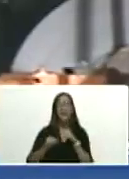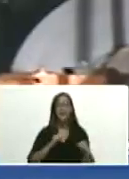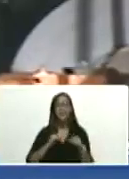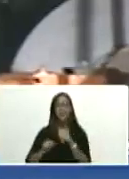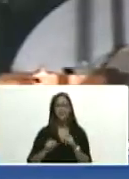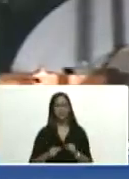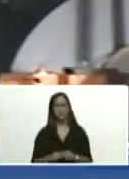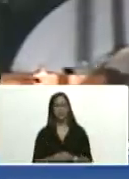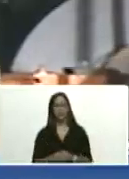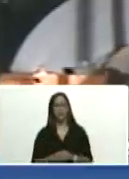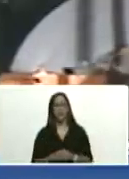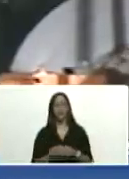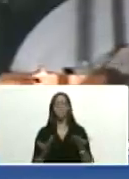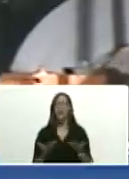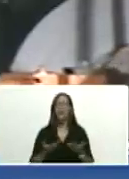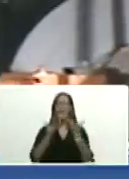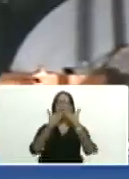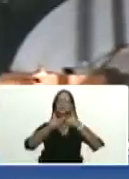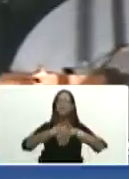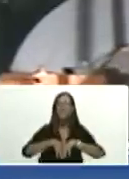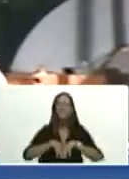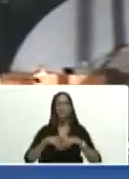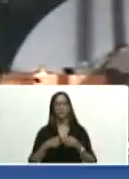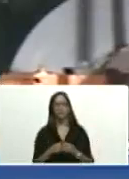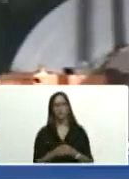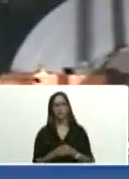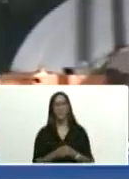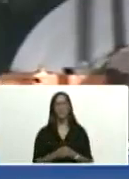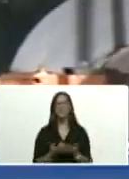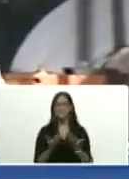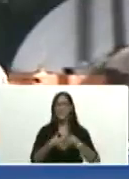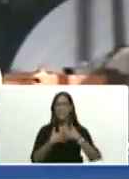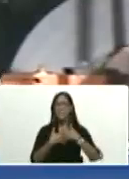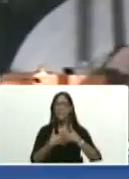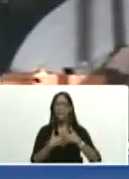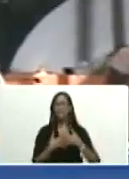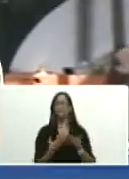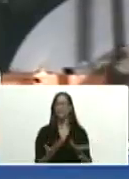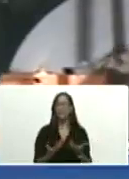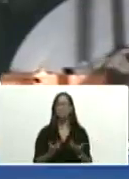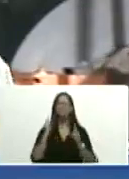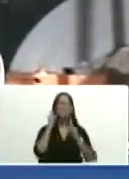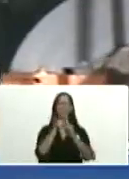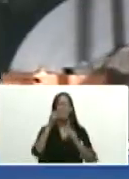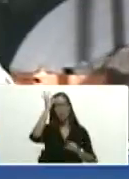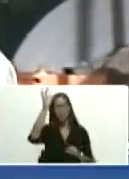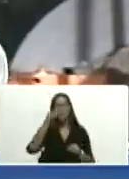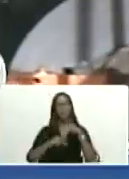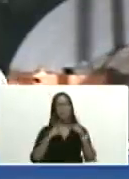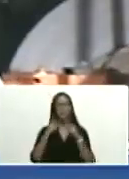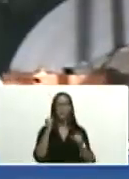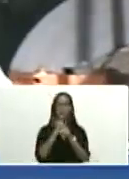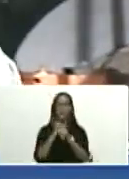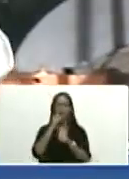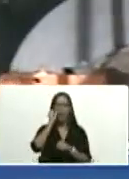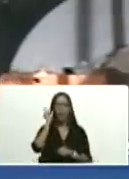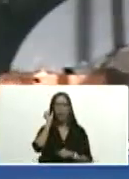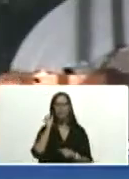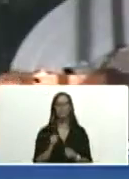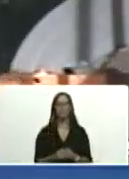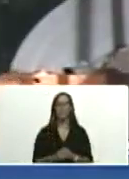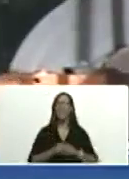para la administración de las empresas desde los consejos productivos de trabajadores y trabajadoras